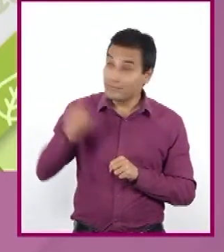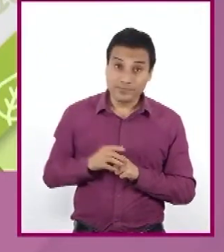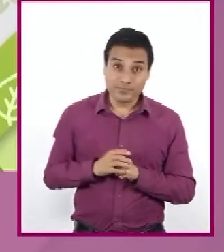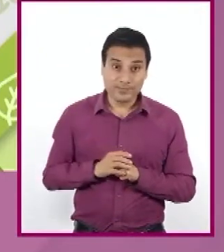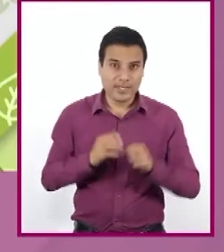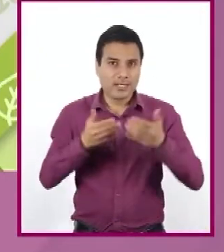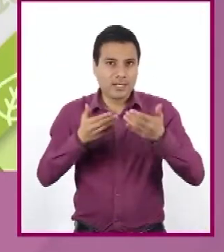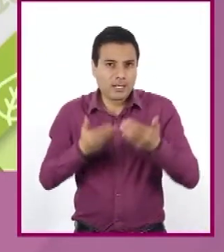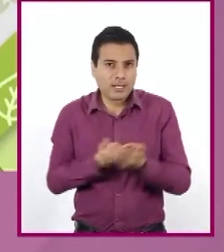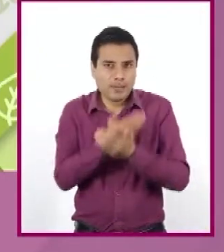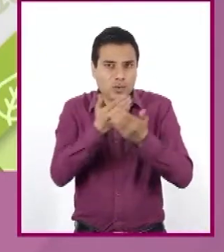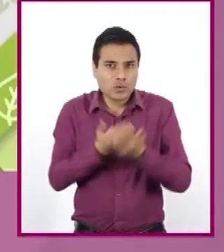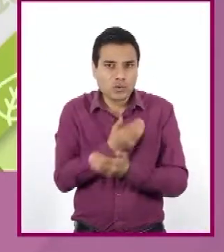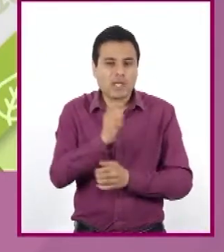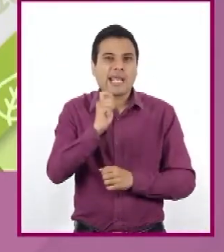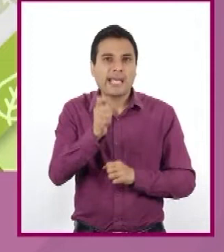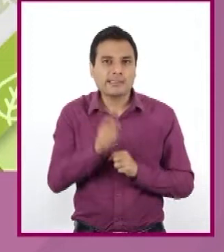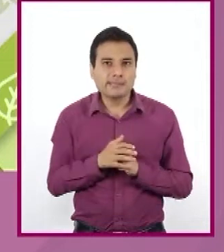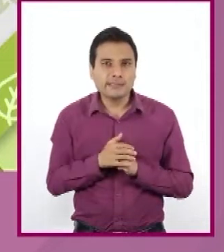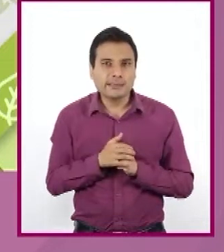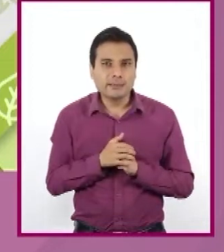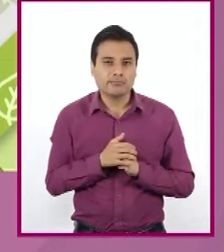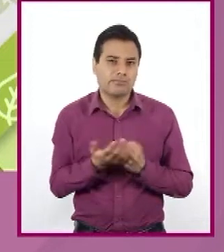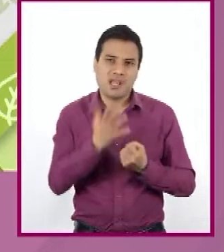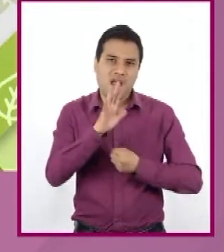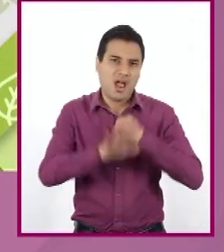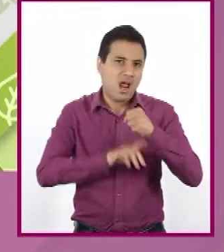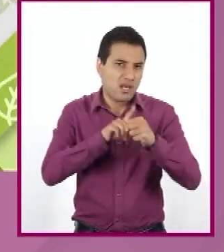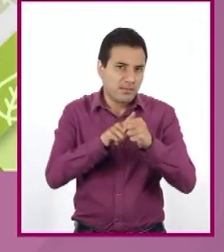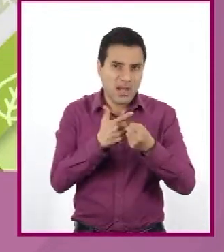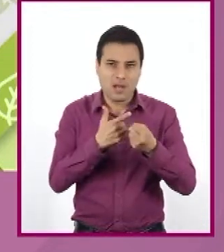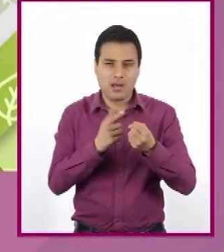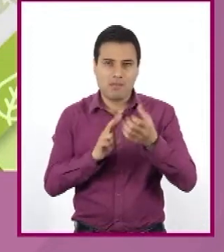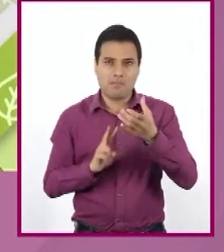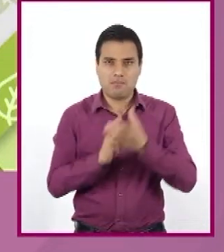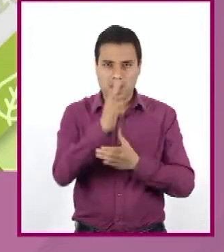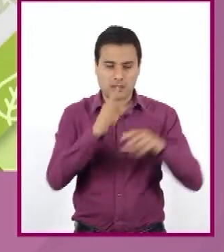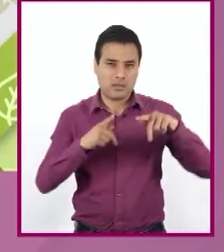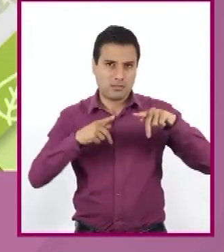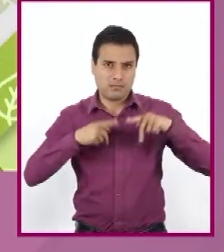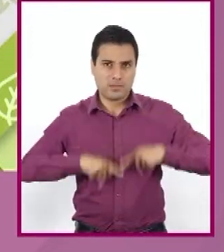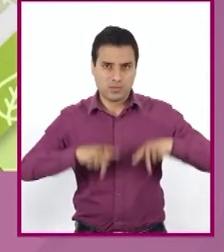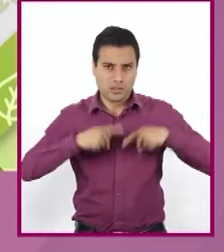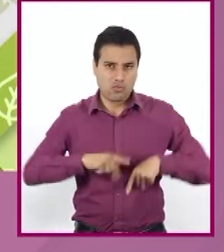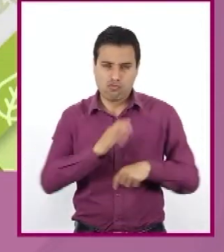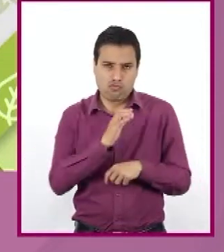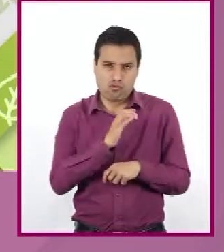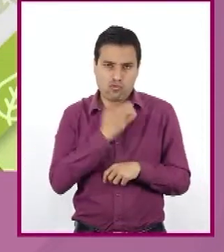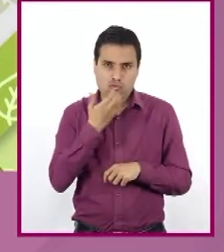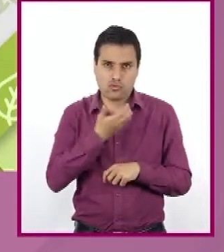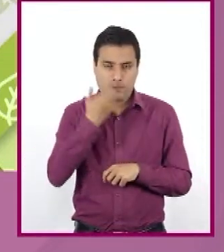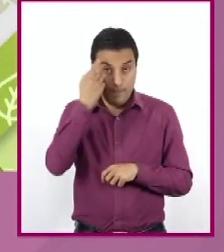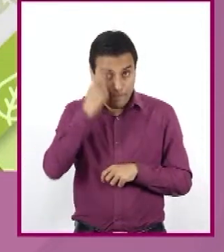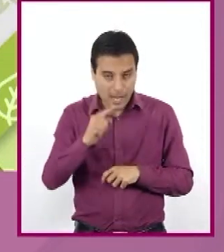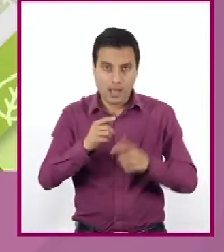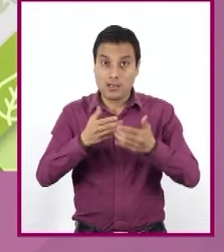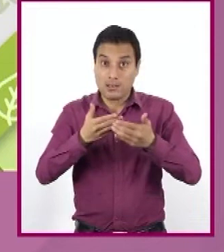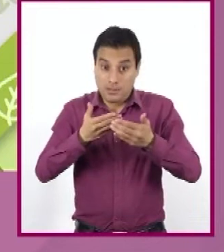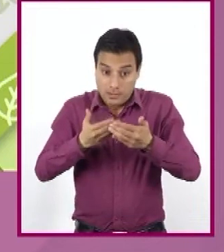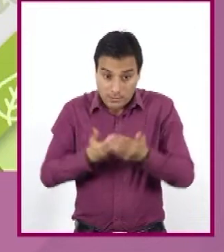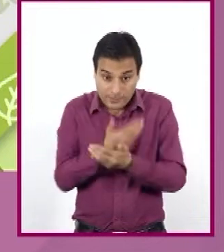Reproducción es una característica de todo ser vivo y consiste en generar nuevos seres vivos o descendientes con las